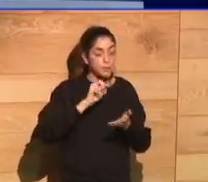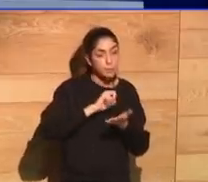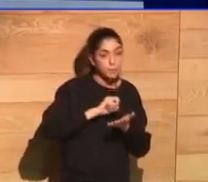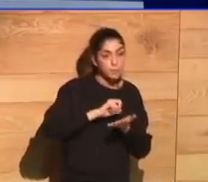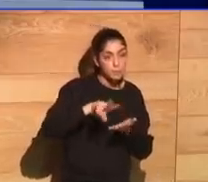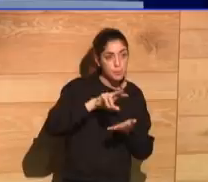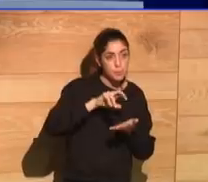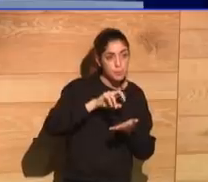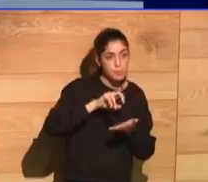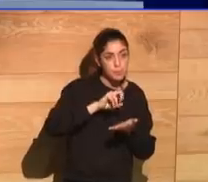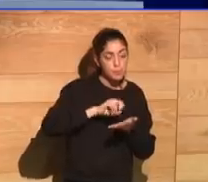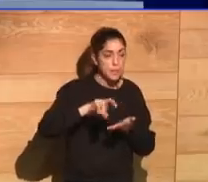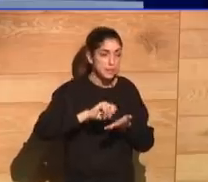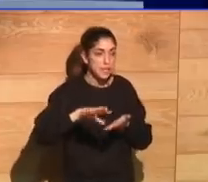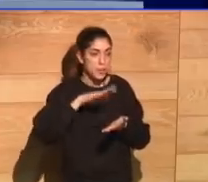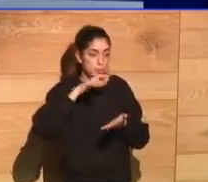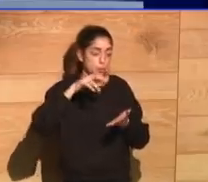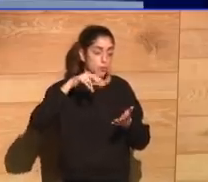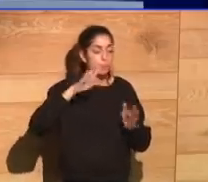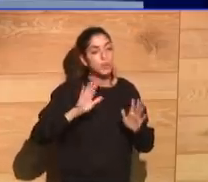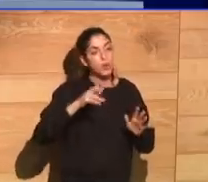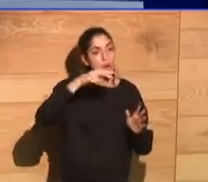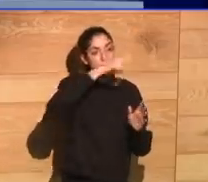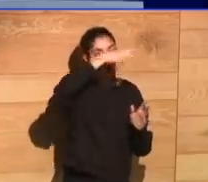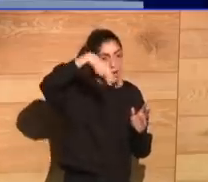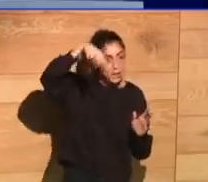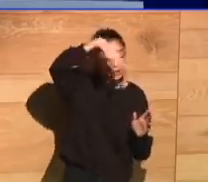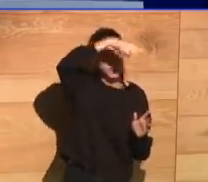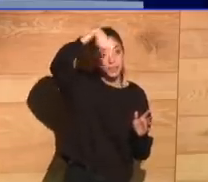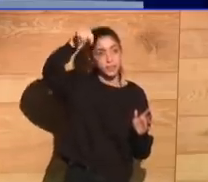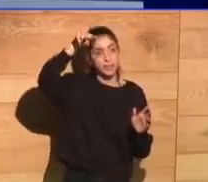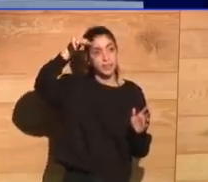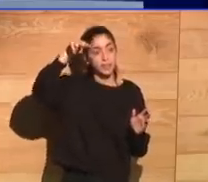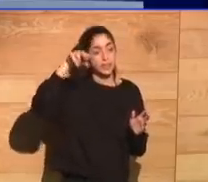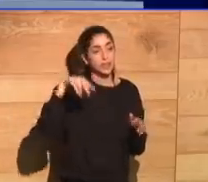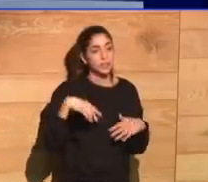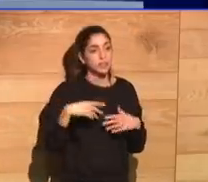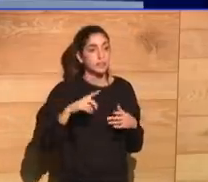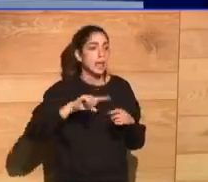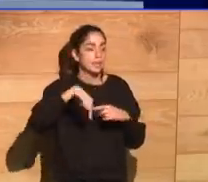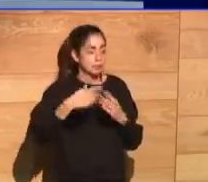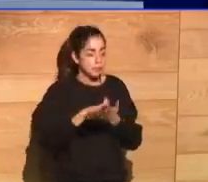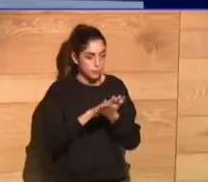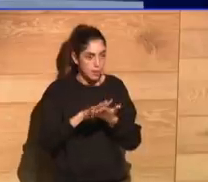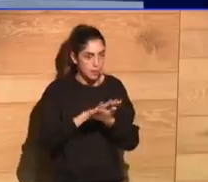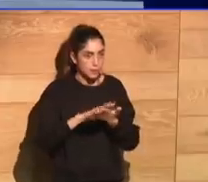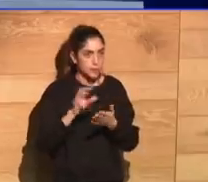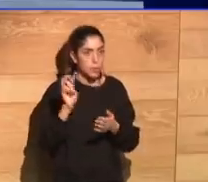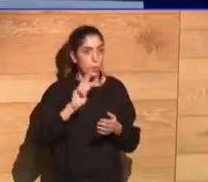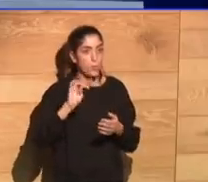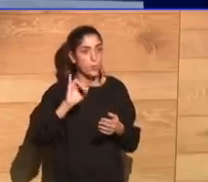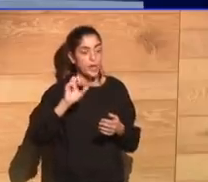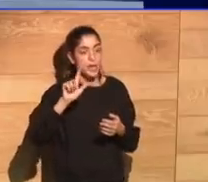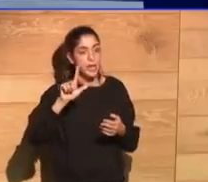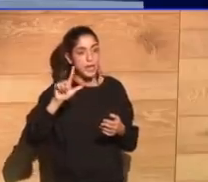el paseo por el aire. El vuelo romántico de los dos. De Lois Lane con esa pieza preciosa de Williams. Luego dedicaremos un rato, imagino, a Williams, que es